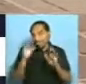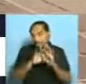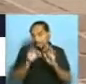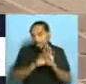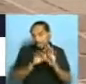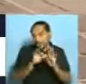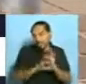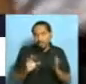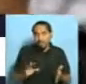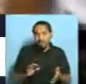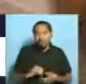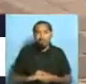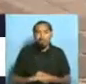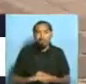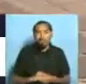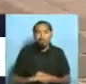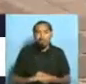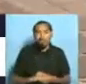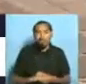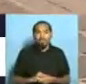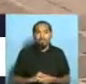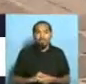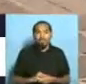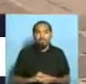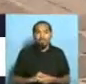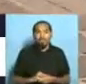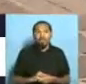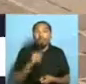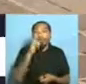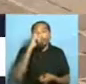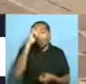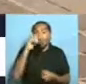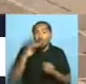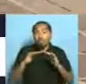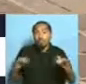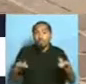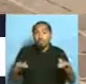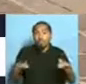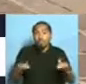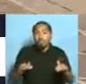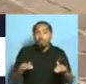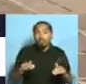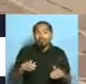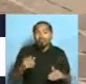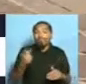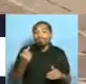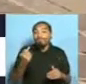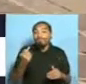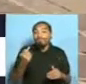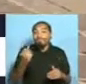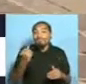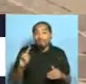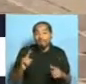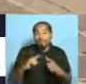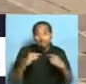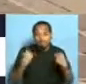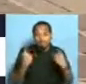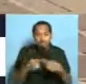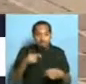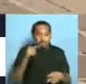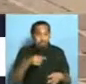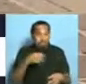sobre este tema. Doctor, el hospital de niños prácticamente está también con muchos chicos, es más, hay una sala destinada especialmente, ¿no? ¿Cómo está